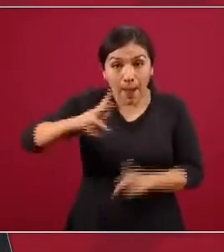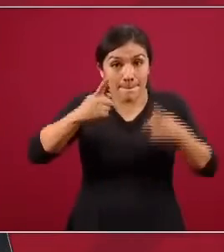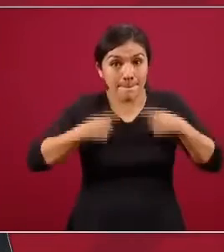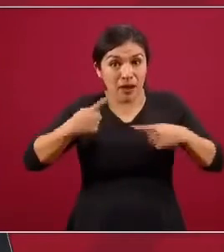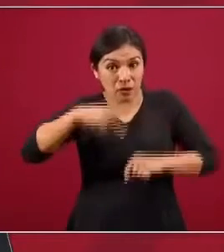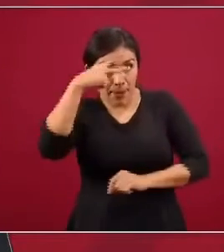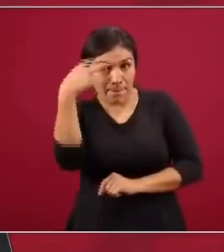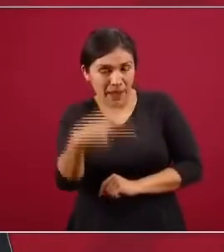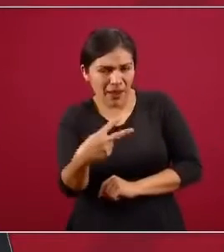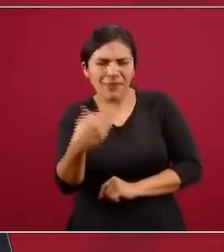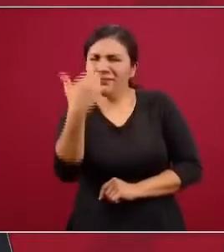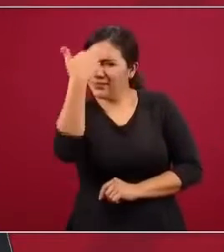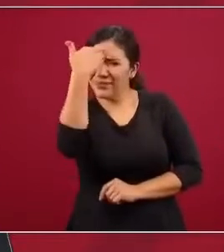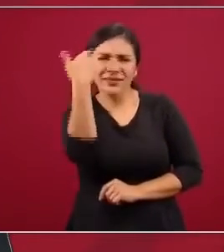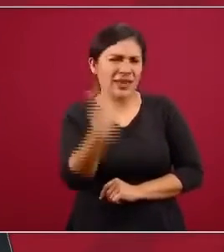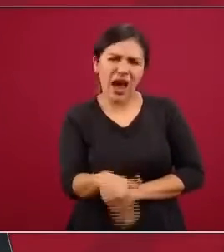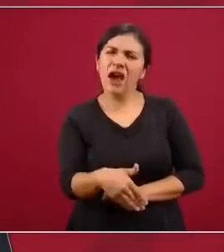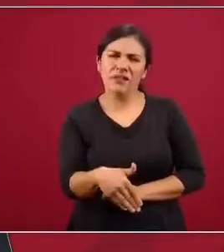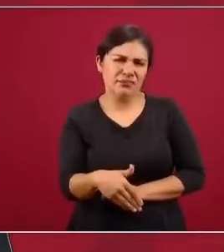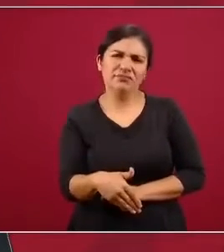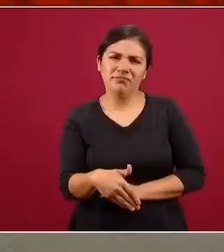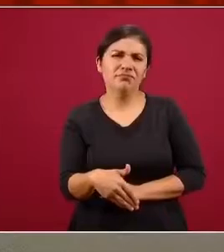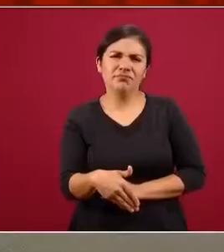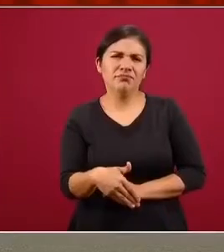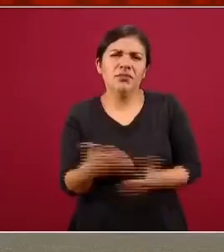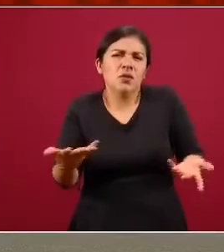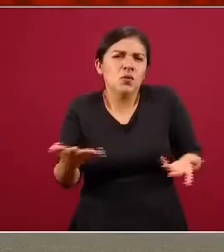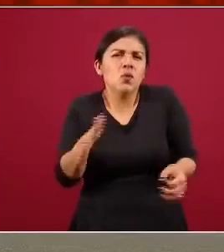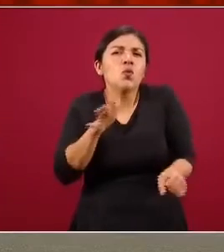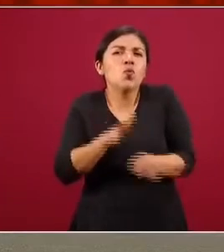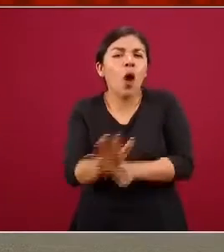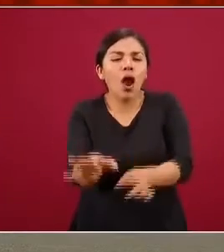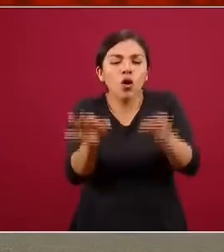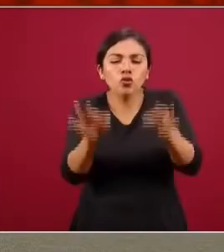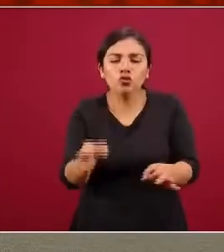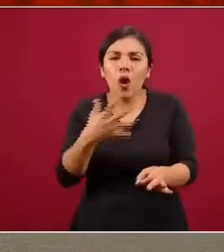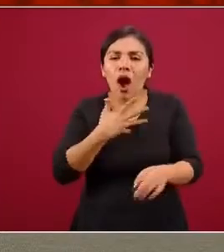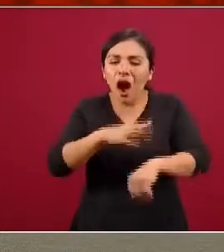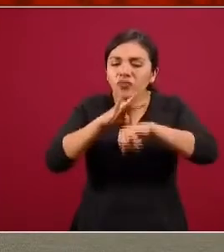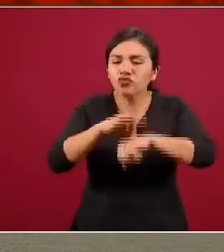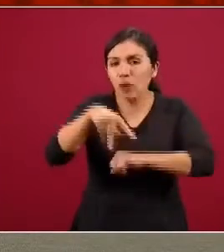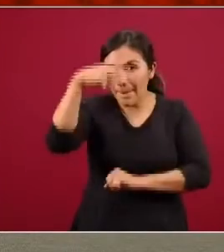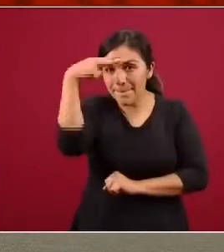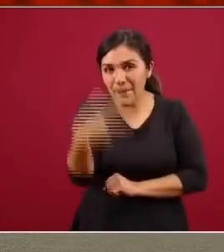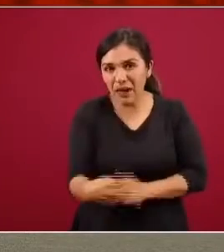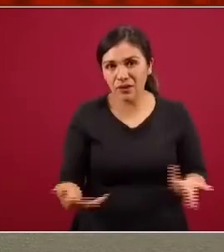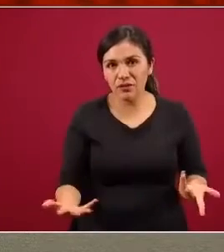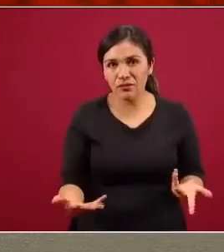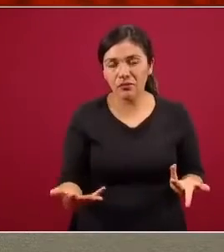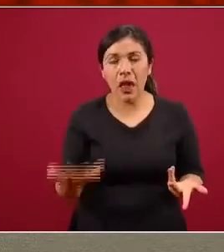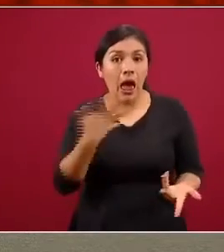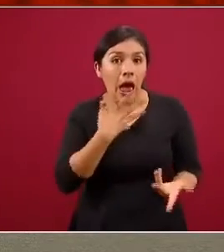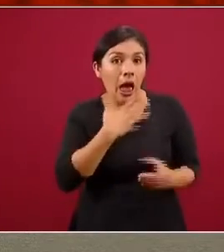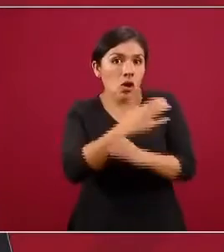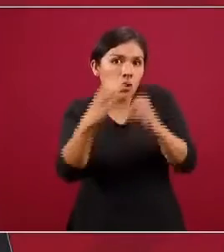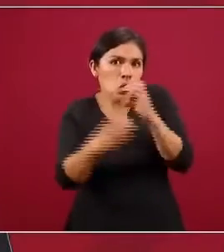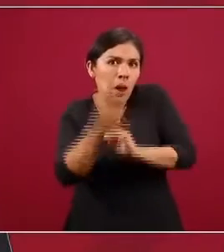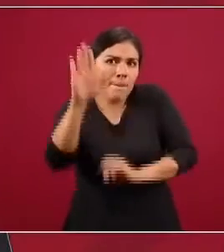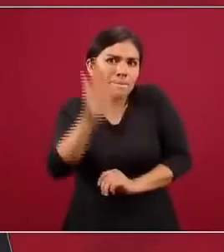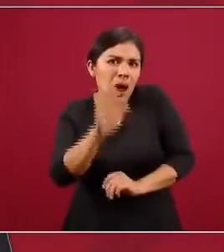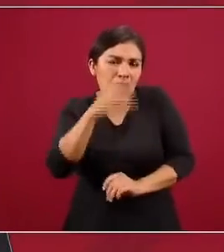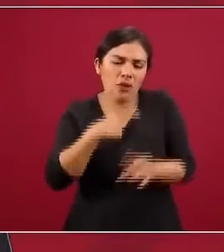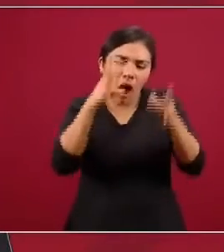es consciente en su gran mayoría de cuáles son las realidades que enfrenta. Y hay aspectos que pudieran parecer